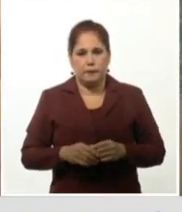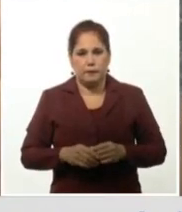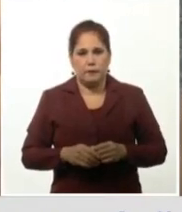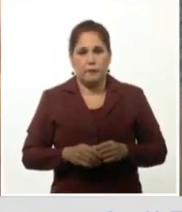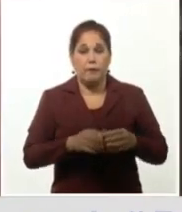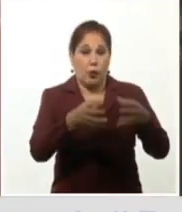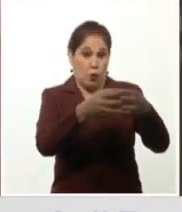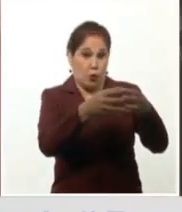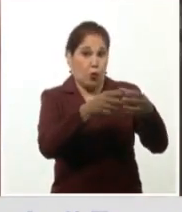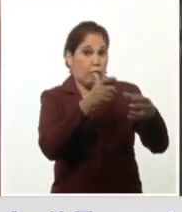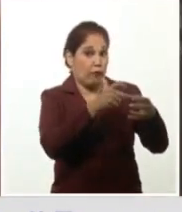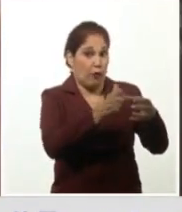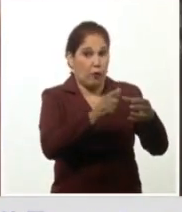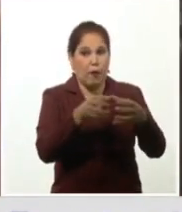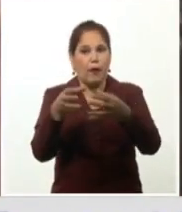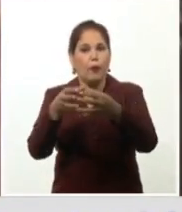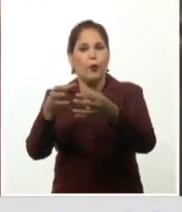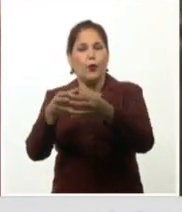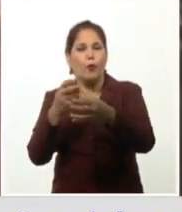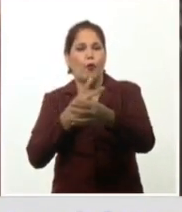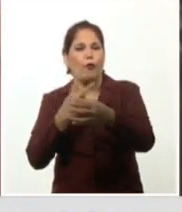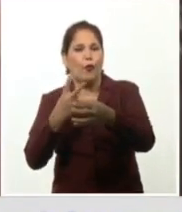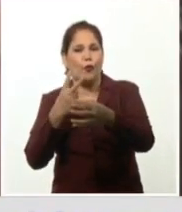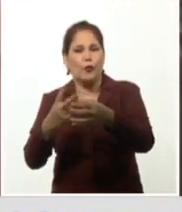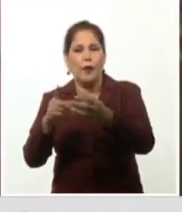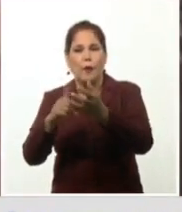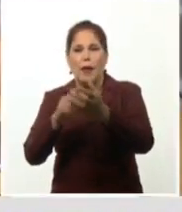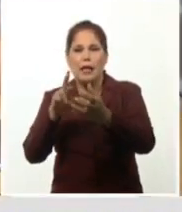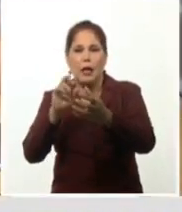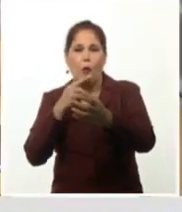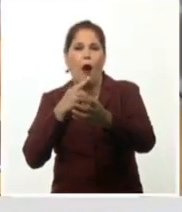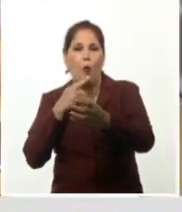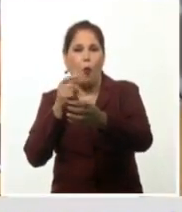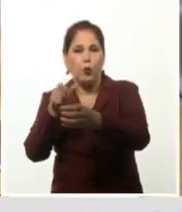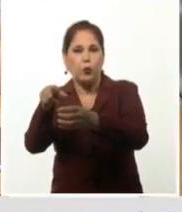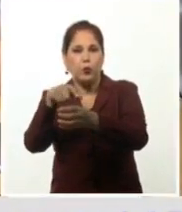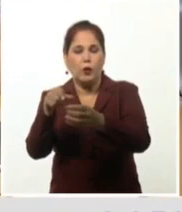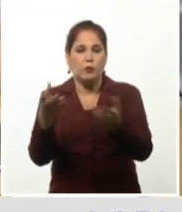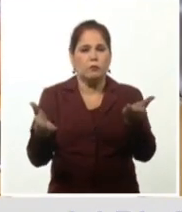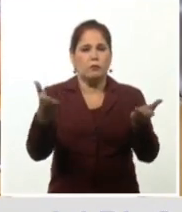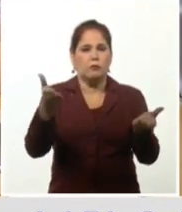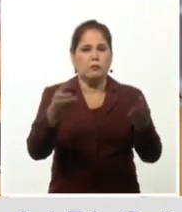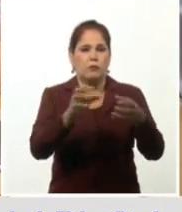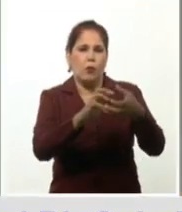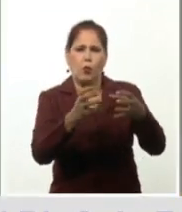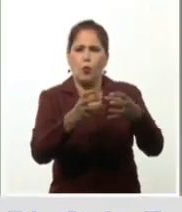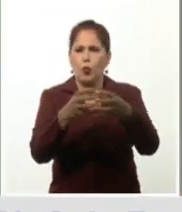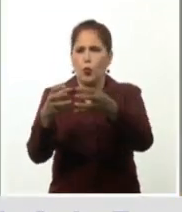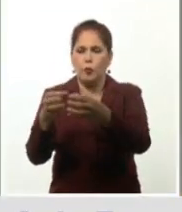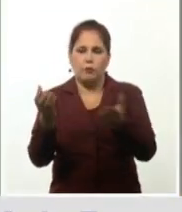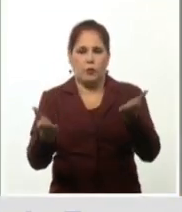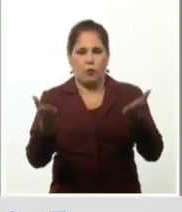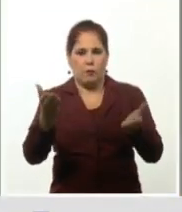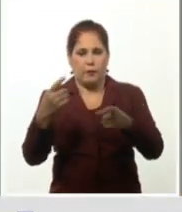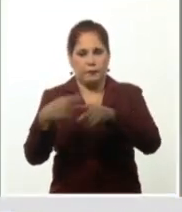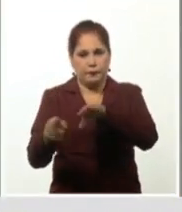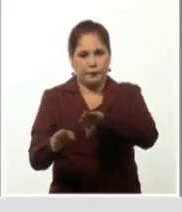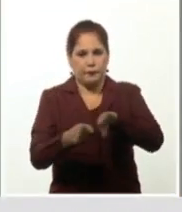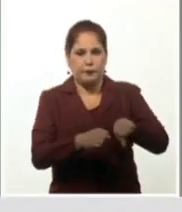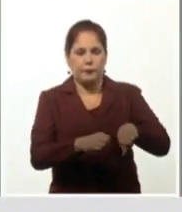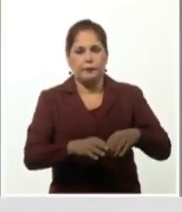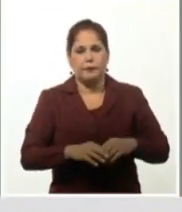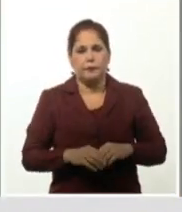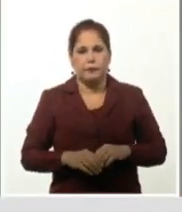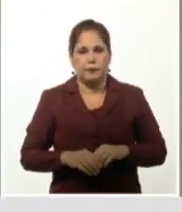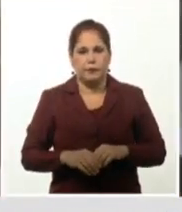importante este tipo de estudios en los cuales se utiliza un grupo control. ¿Cuáles han sido los eventos adversos, doctora? ¿Han